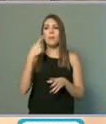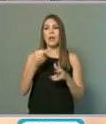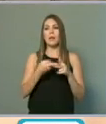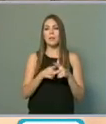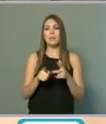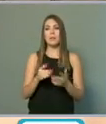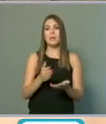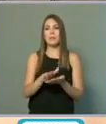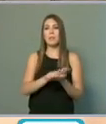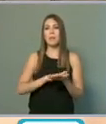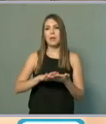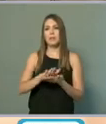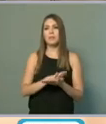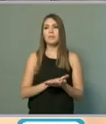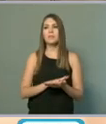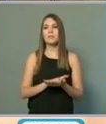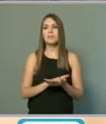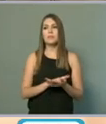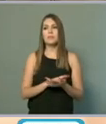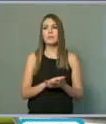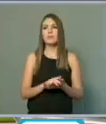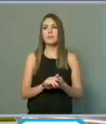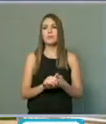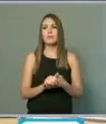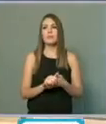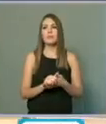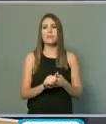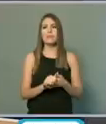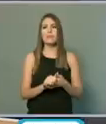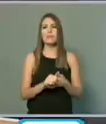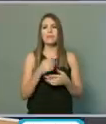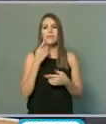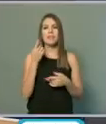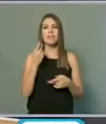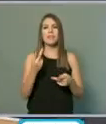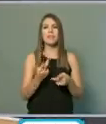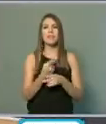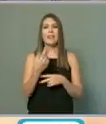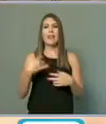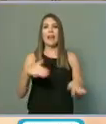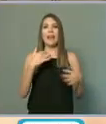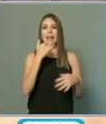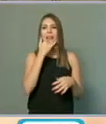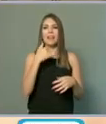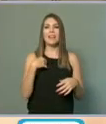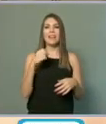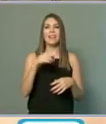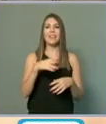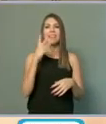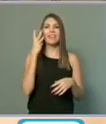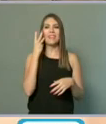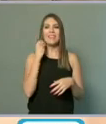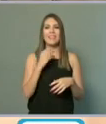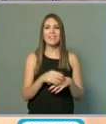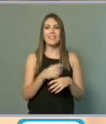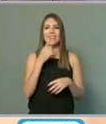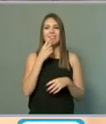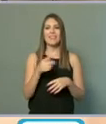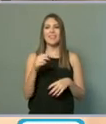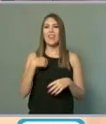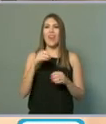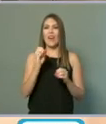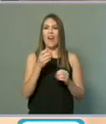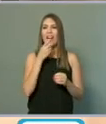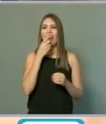base. Exacto. Pame, ¿qué pasó aquí? ¿Por qué ¡Se se me nos fue un limón! ¿Por ¡Ay, qué se nos Chef! fue un No limón? me eches de cabeza, yo no había dicho